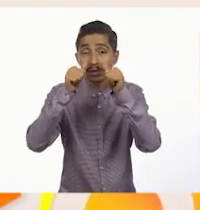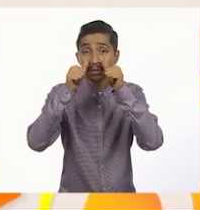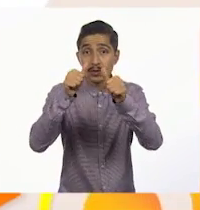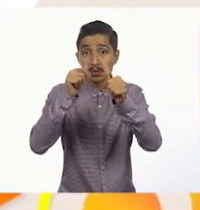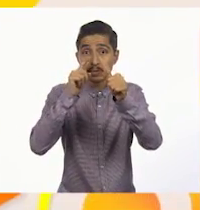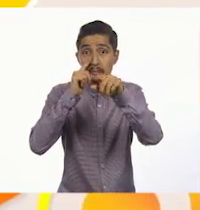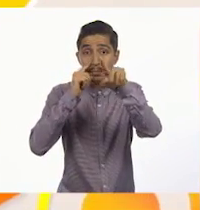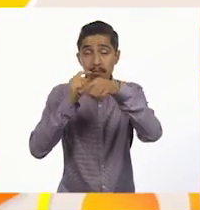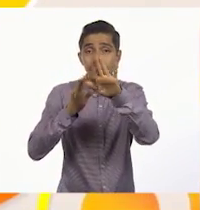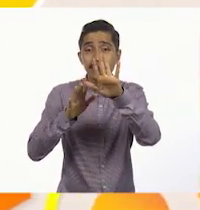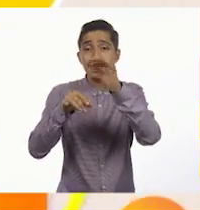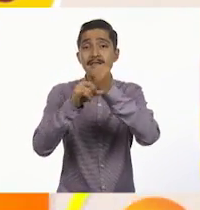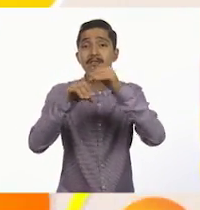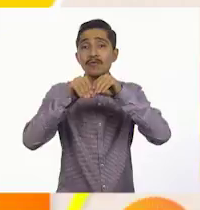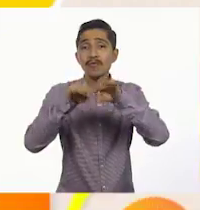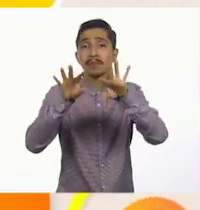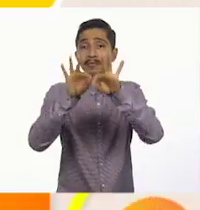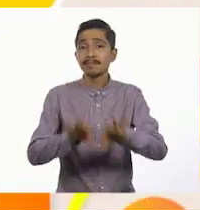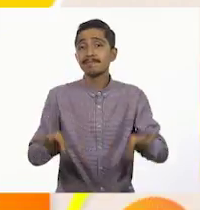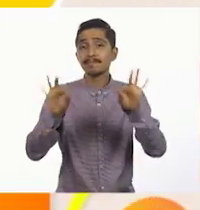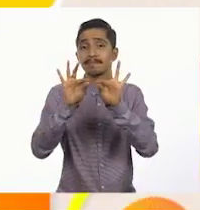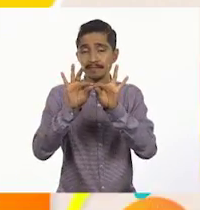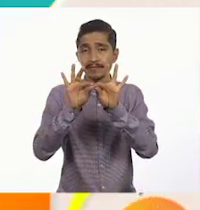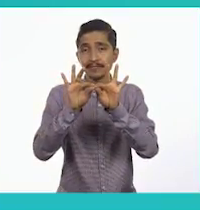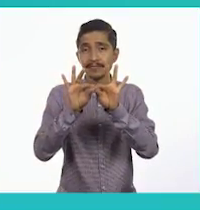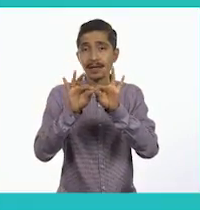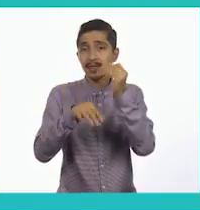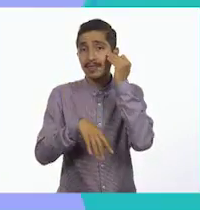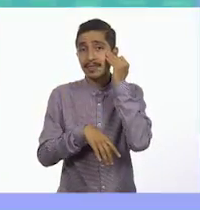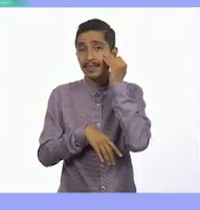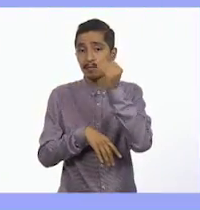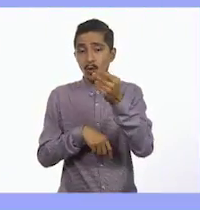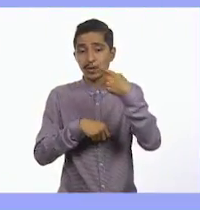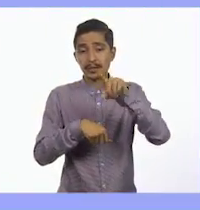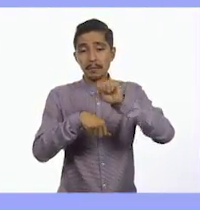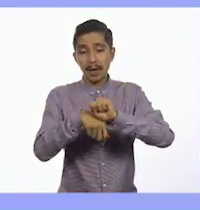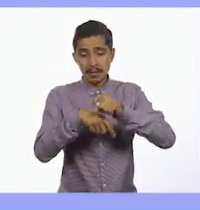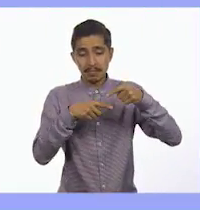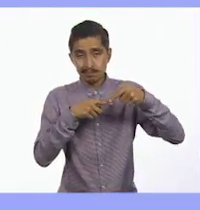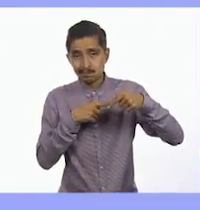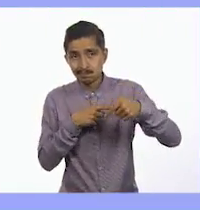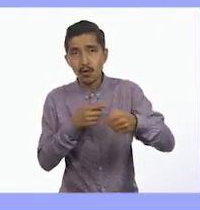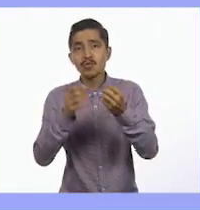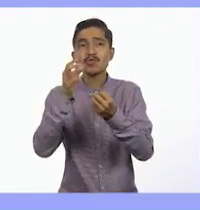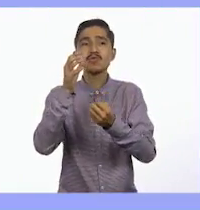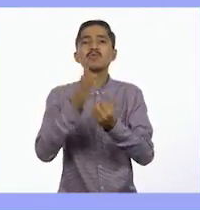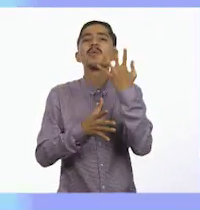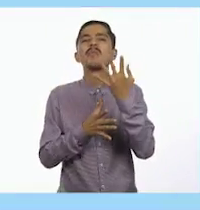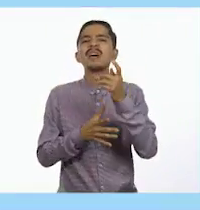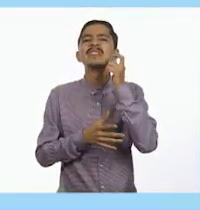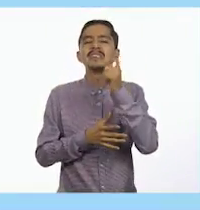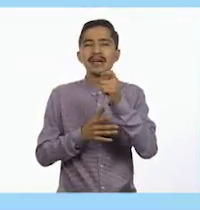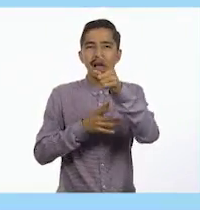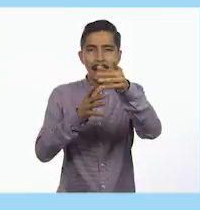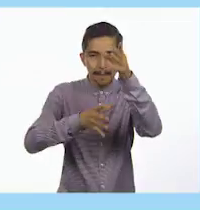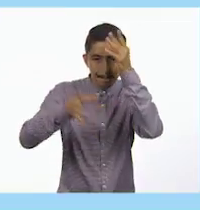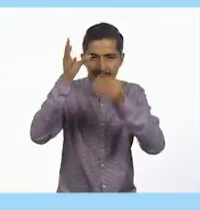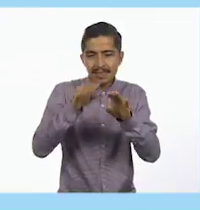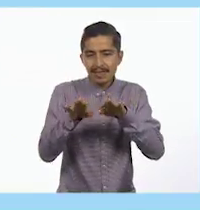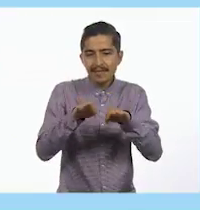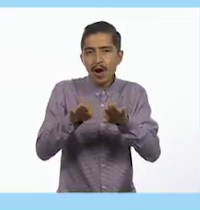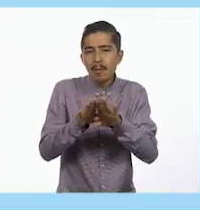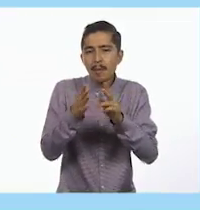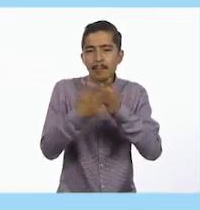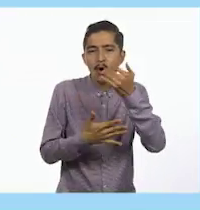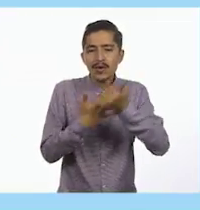atención. Información importante. Durante estas semanas tendremos un nuevo espacio en donde aprenderemos a trabajar